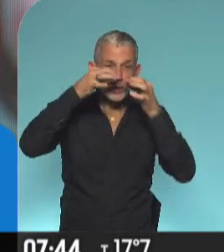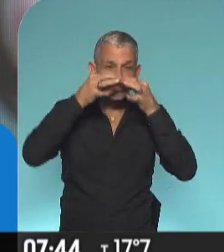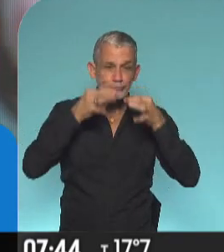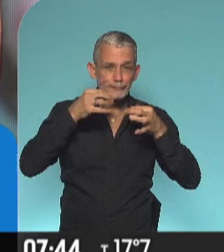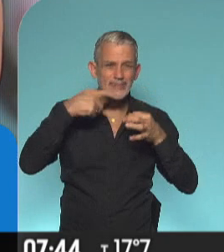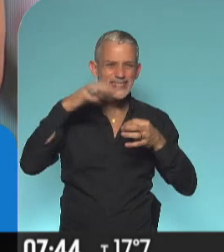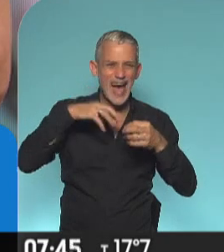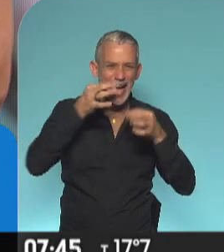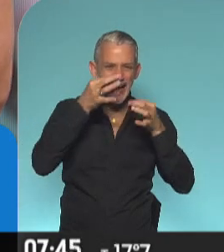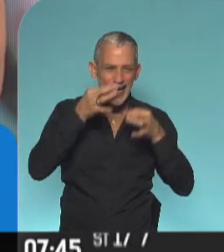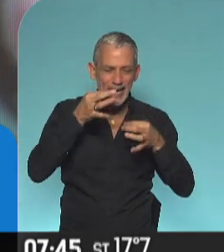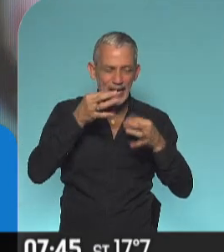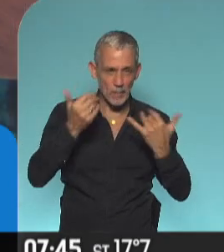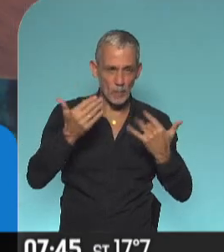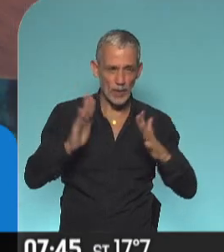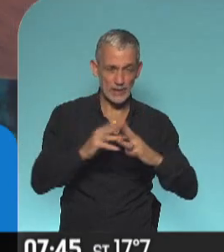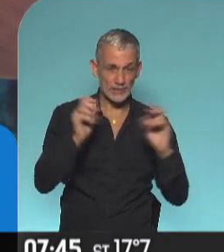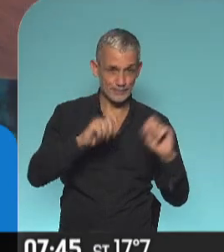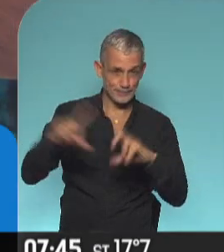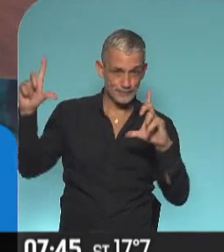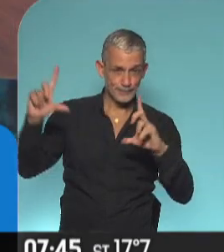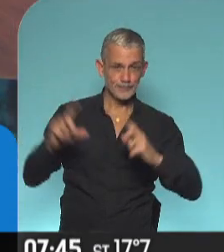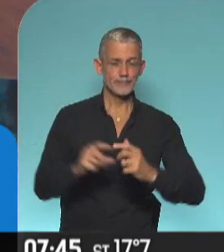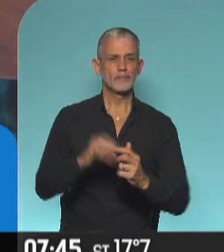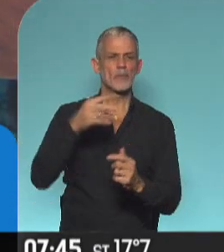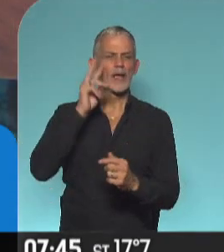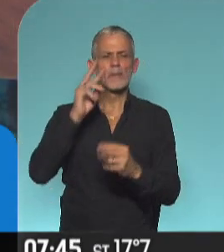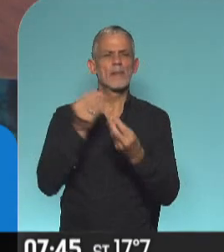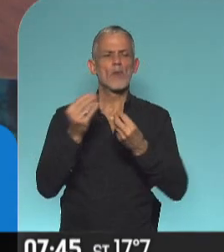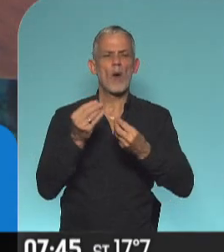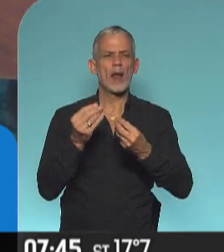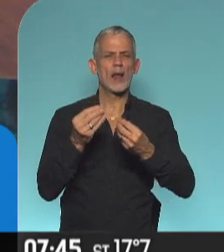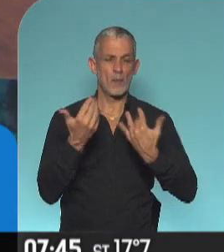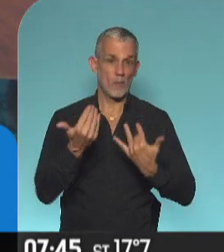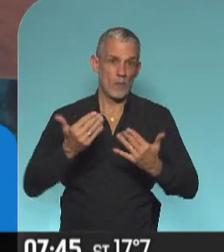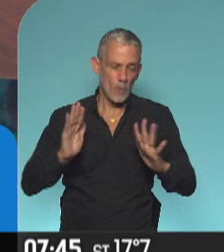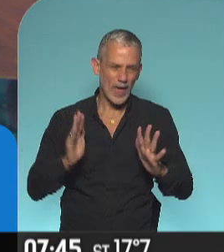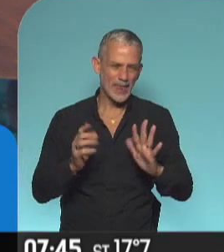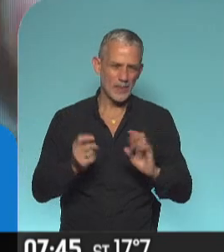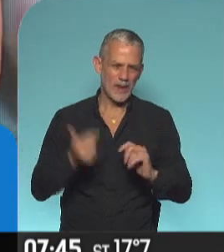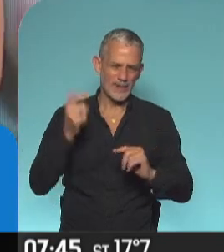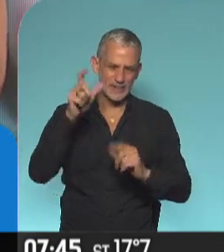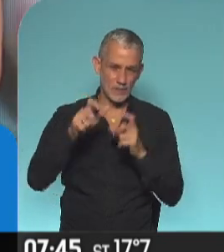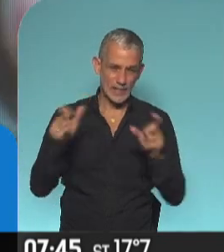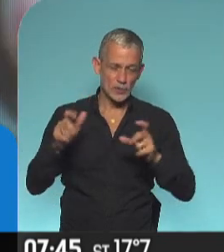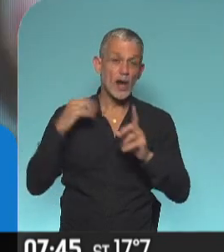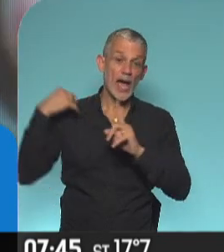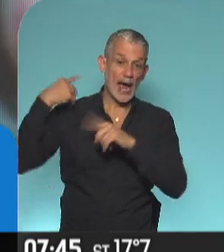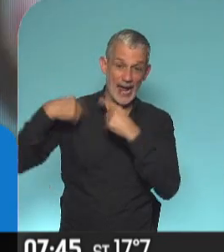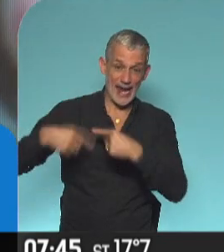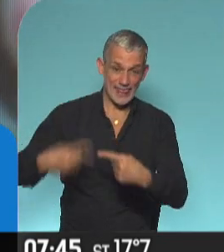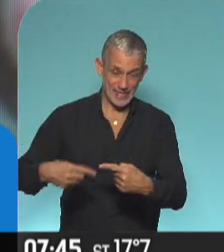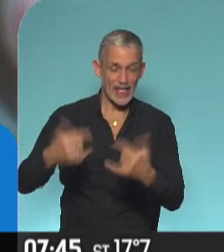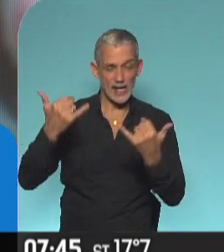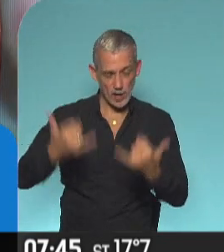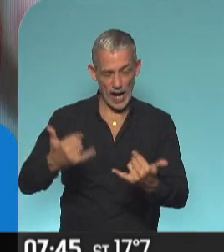es muy frecuente. Vamos a ver la placa siguiente, en la cual vemos los factores predisponentes, porque en realidad es algo hereditario, tiene mucho